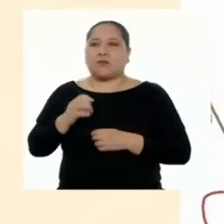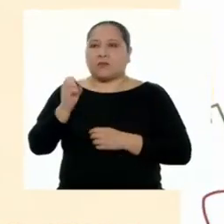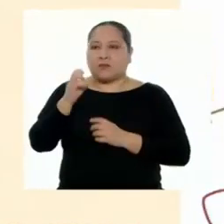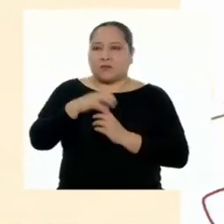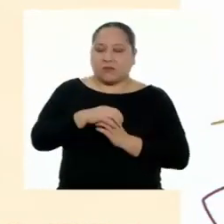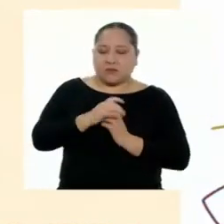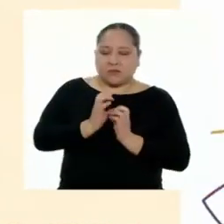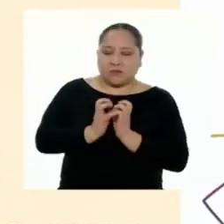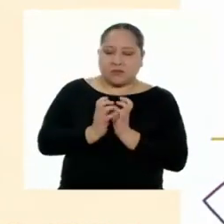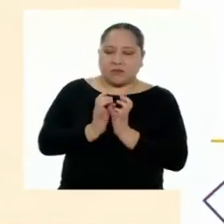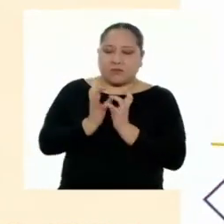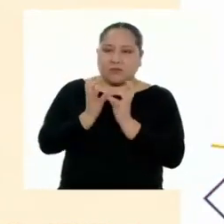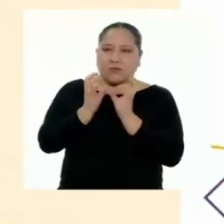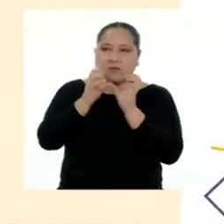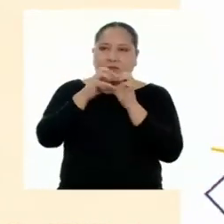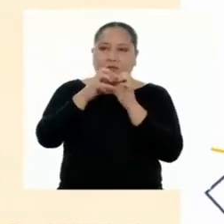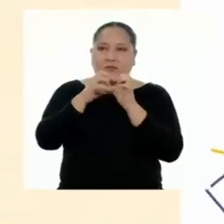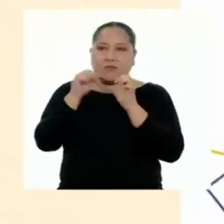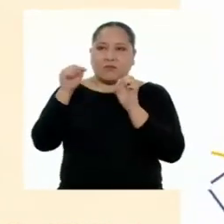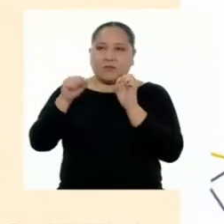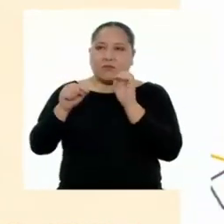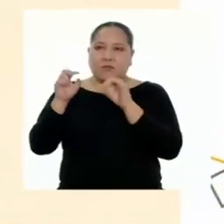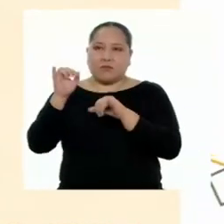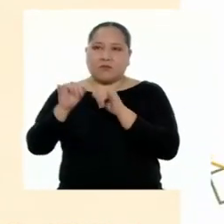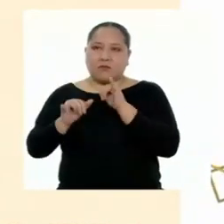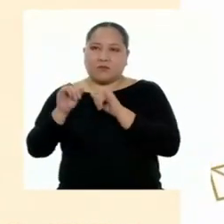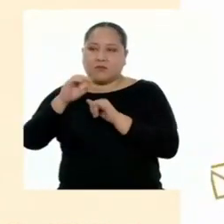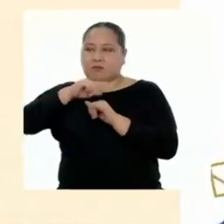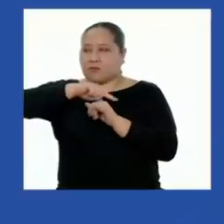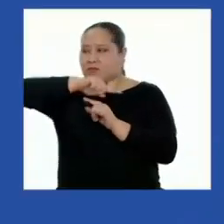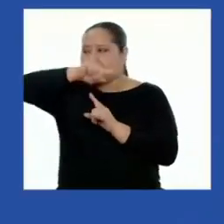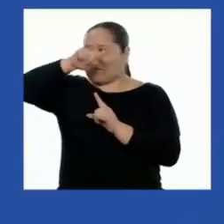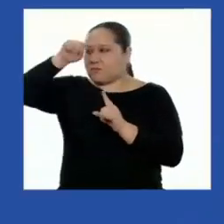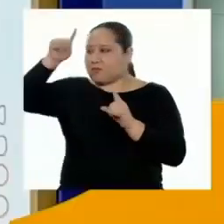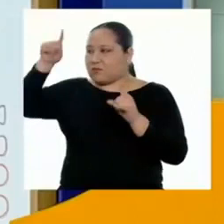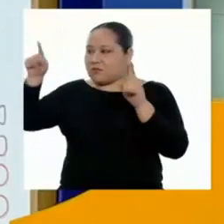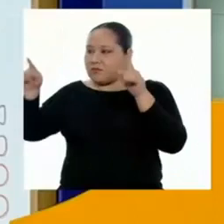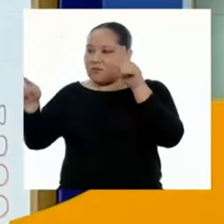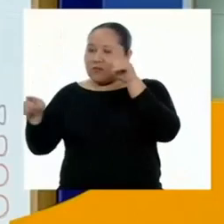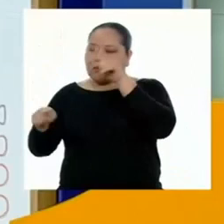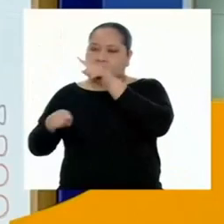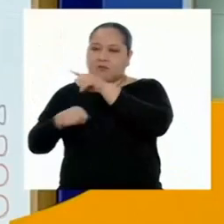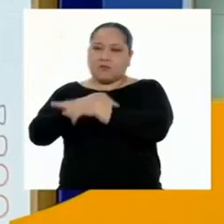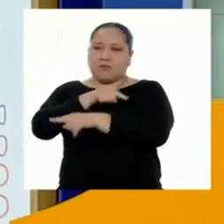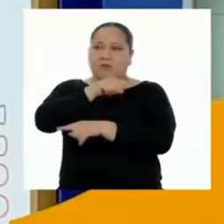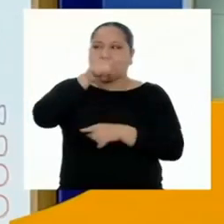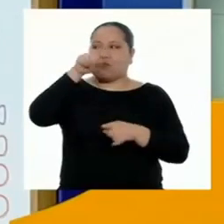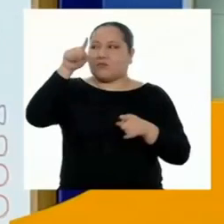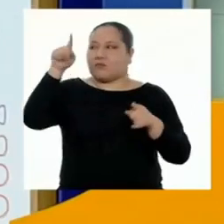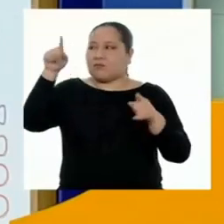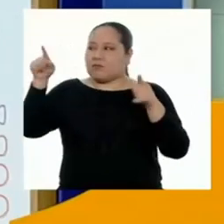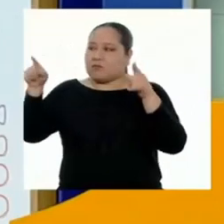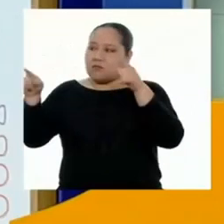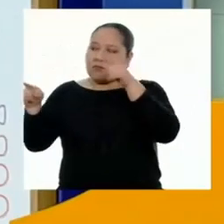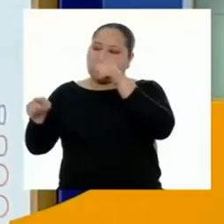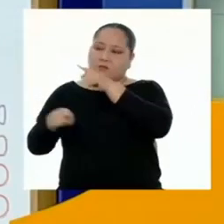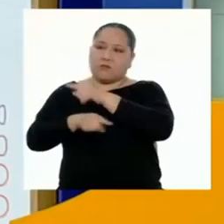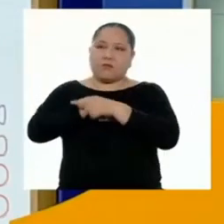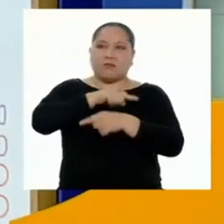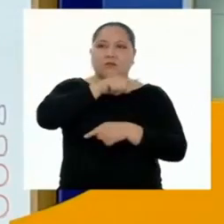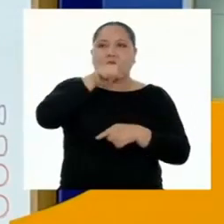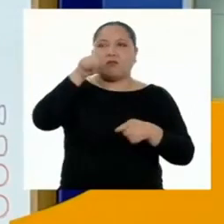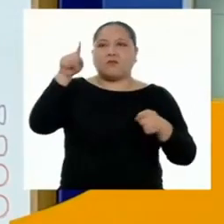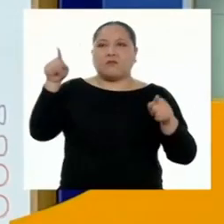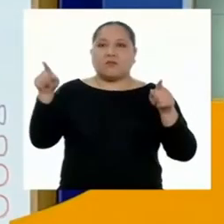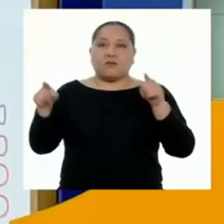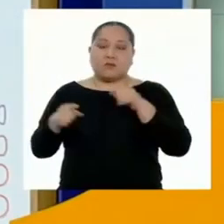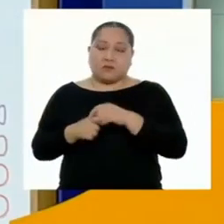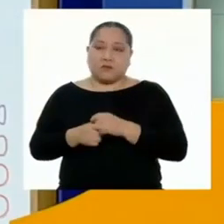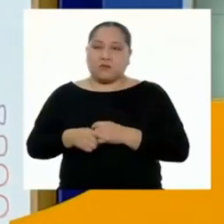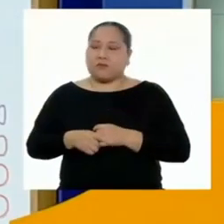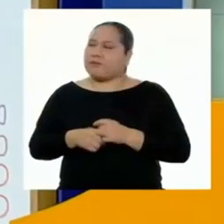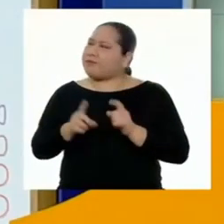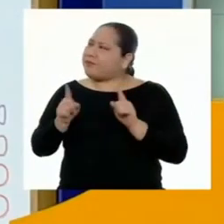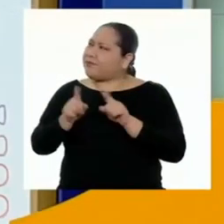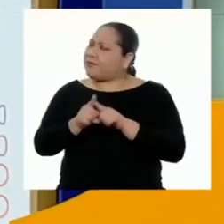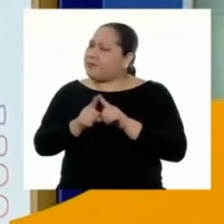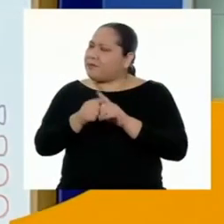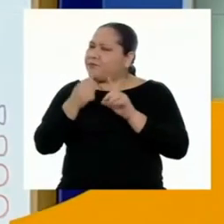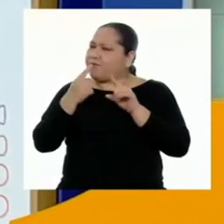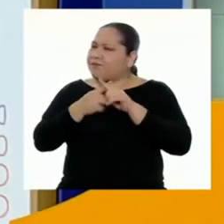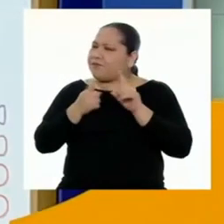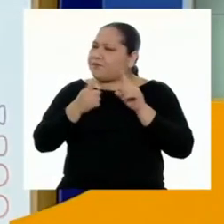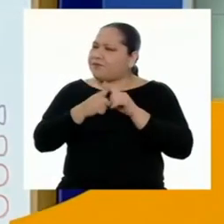las bacterias descomponen finalmente la materia orgánica. Profesora, ¿y también existirá alguna relación entre